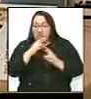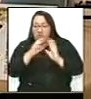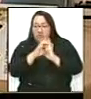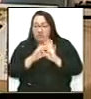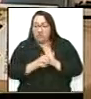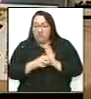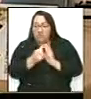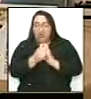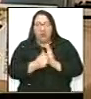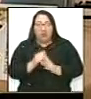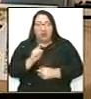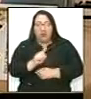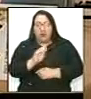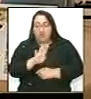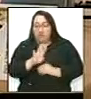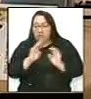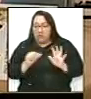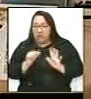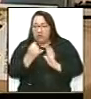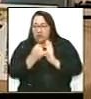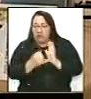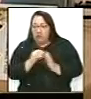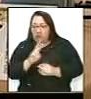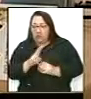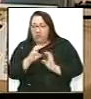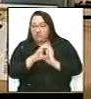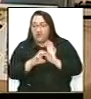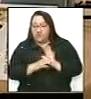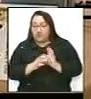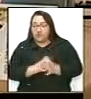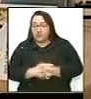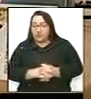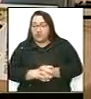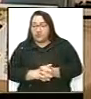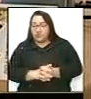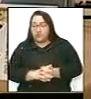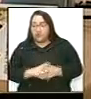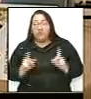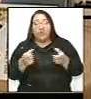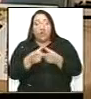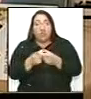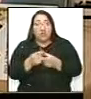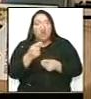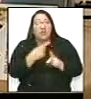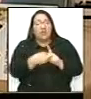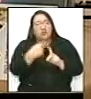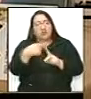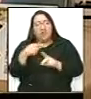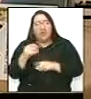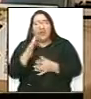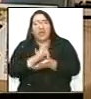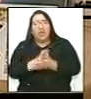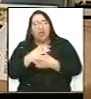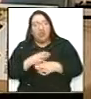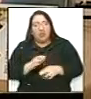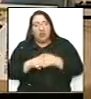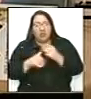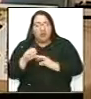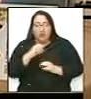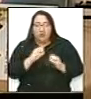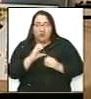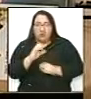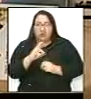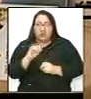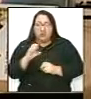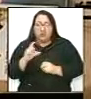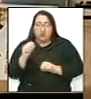constitucional al artículo 146, inciso 2 de la Constitución Política y por la comisión de los delitos contra la tranquilidad pública, organización criminal